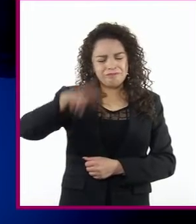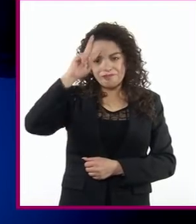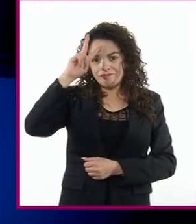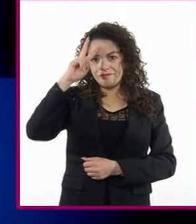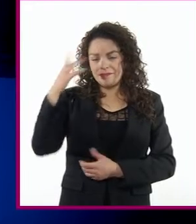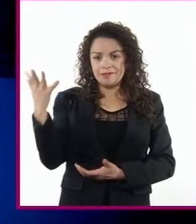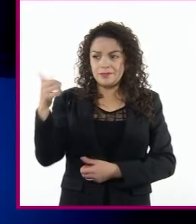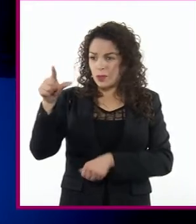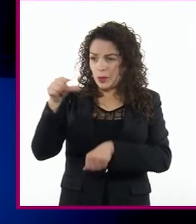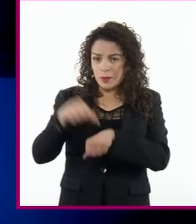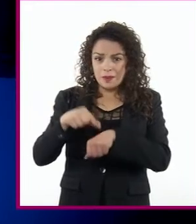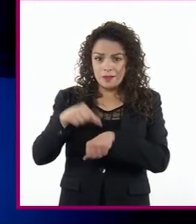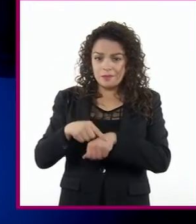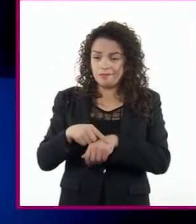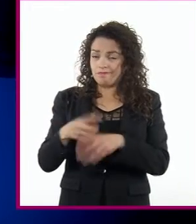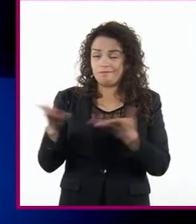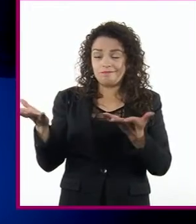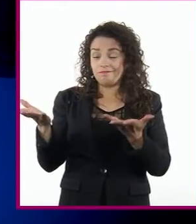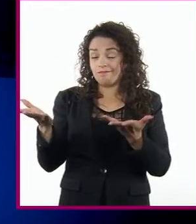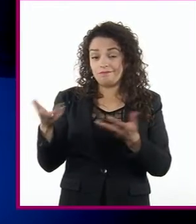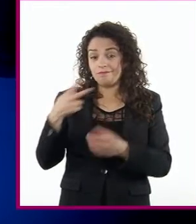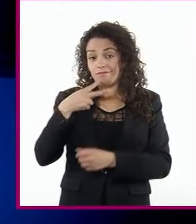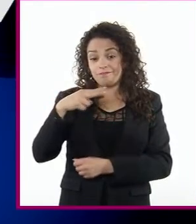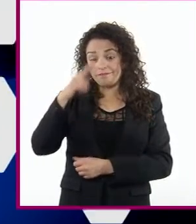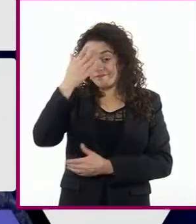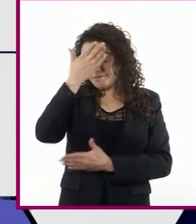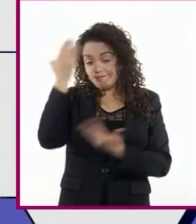Vuestro médico es un animal. ¡No!